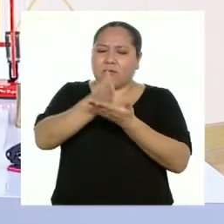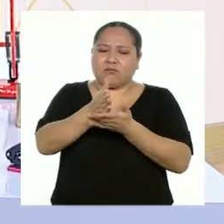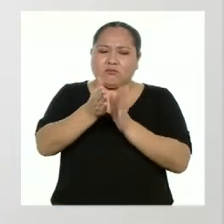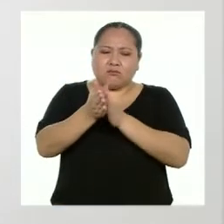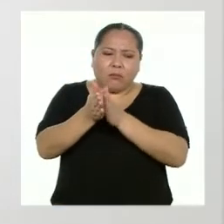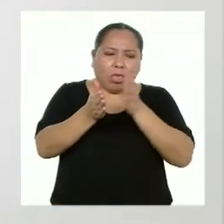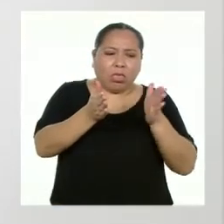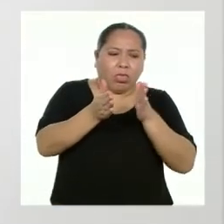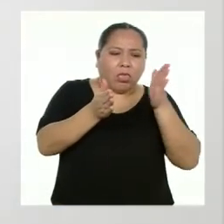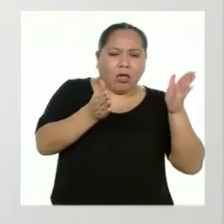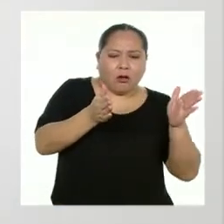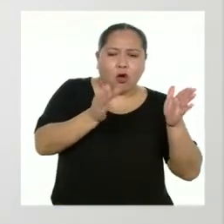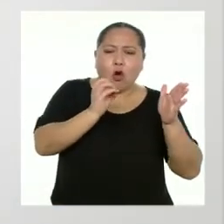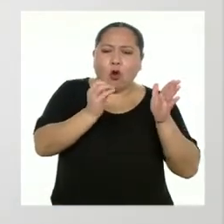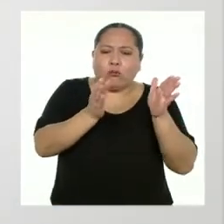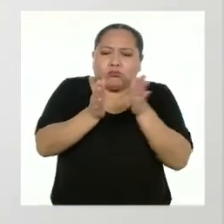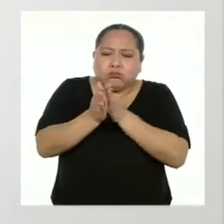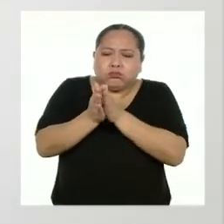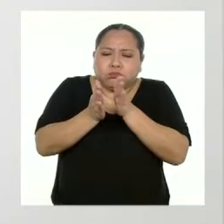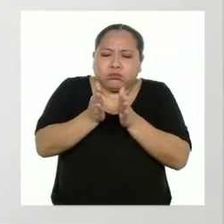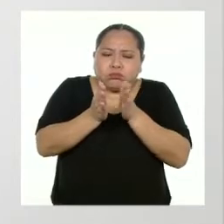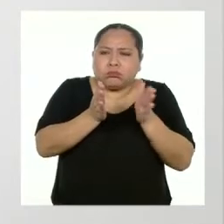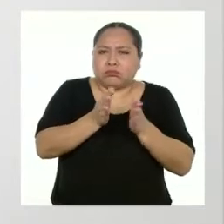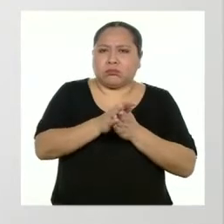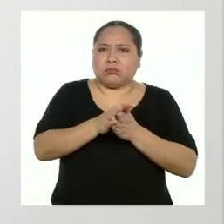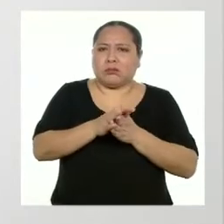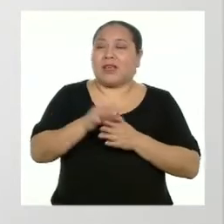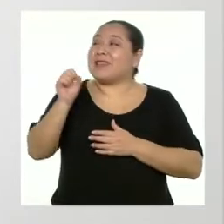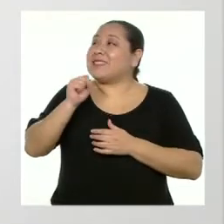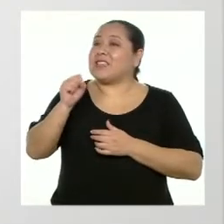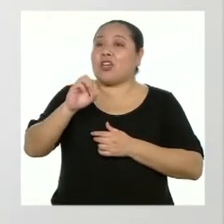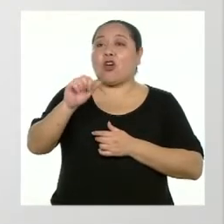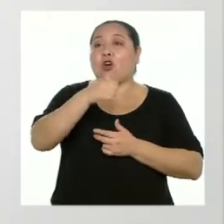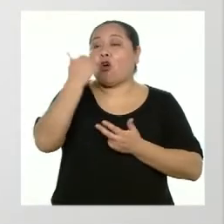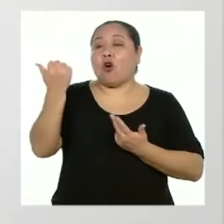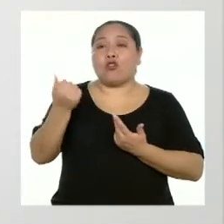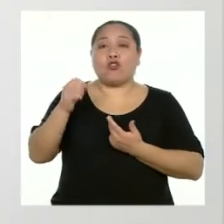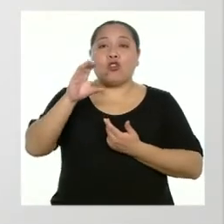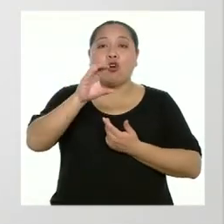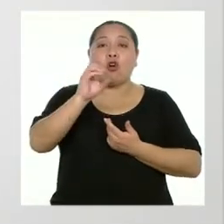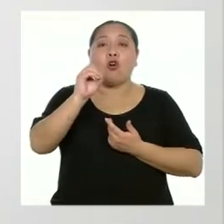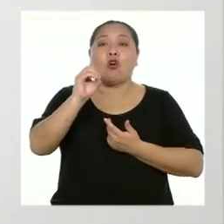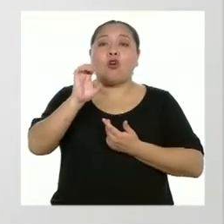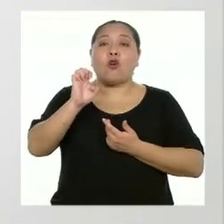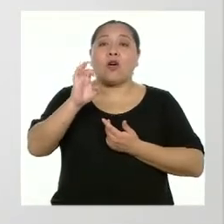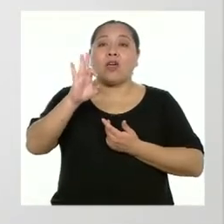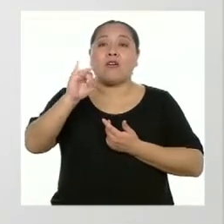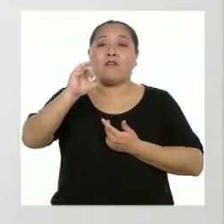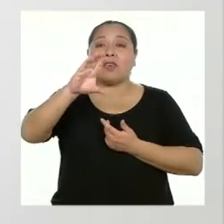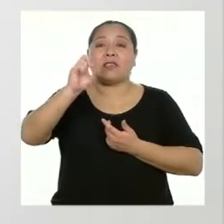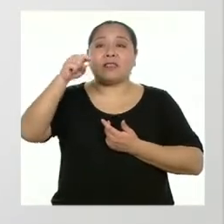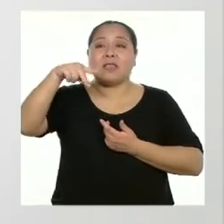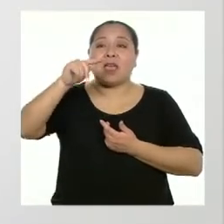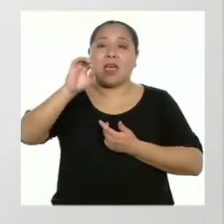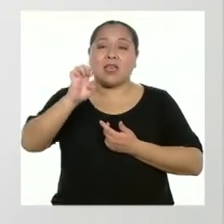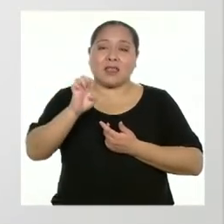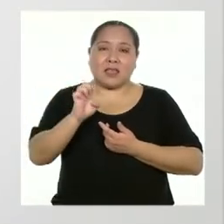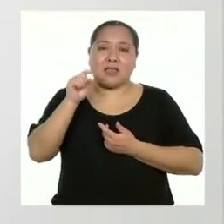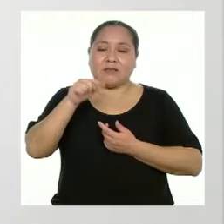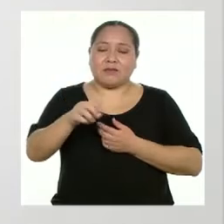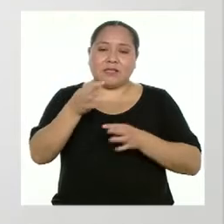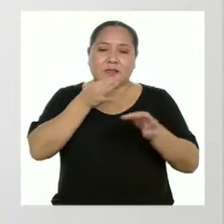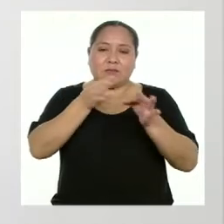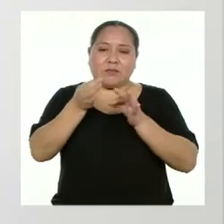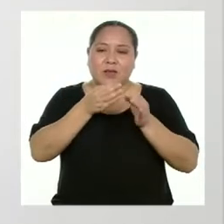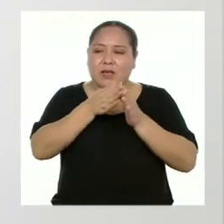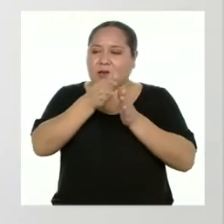de datos? Ah, sí, tenemos al coeficiente de variación, que es una medida de dispersión que describe la desviación